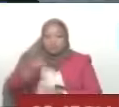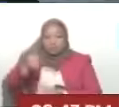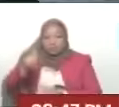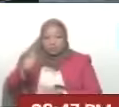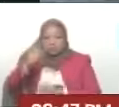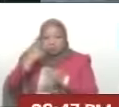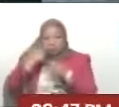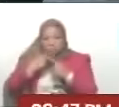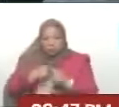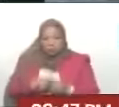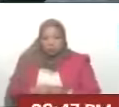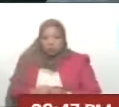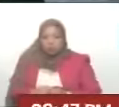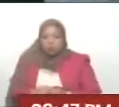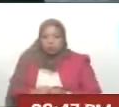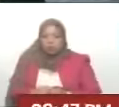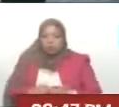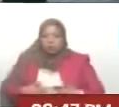el número 10.